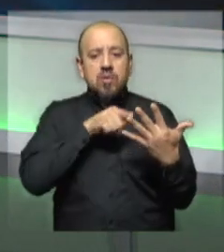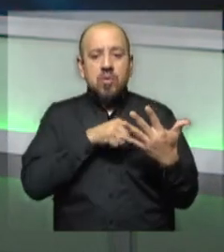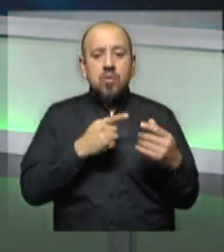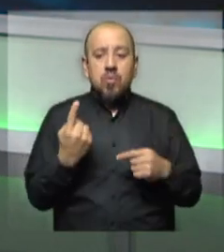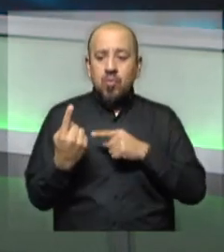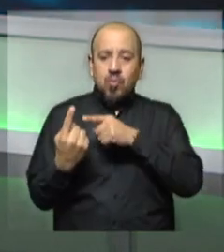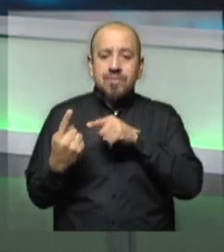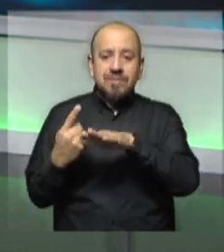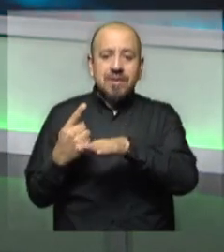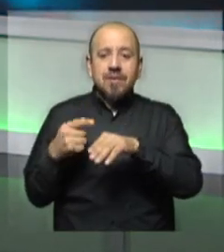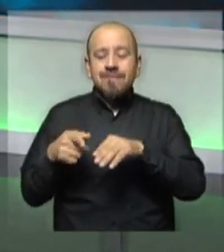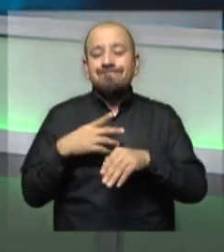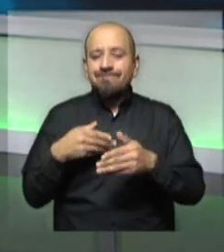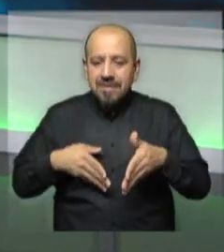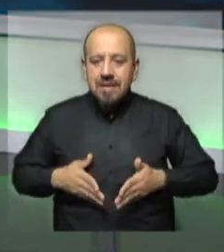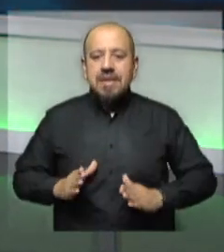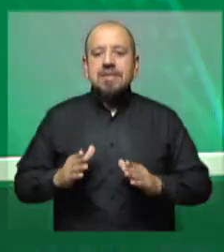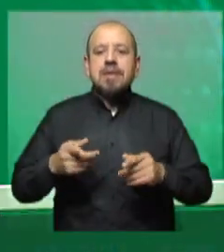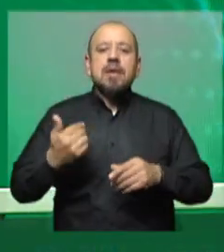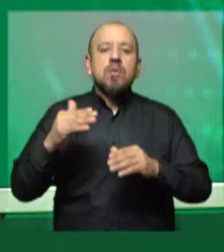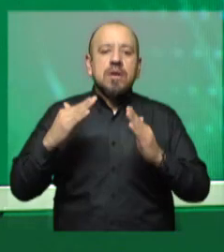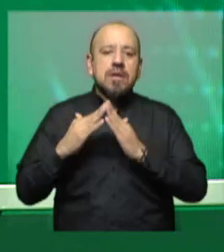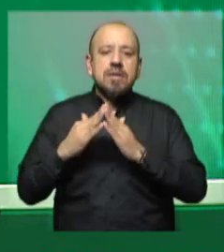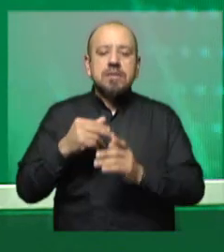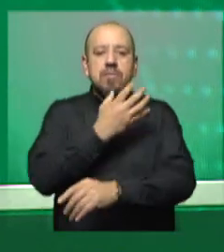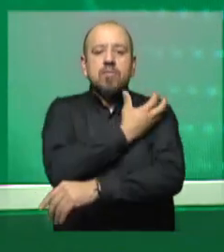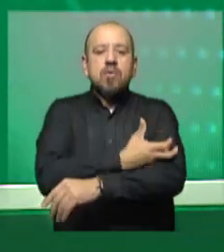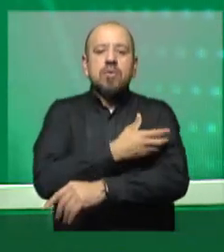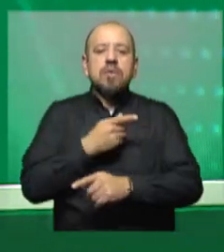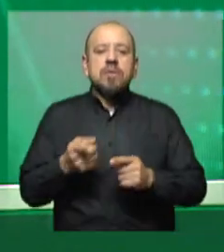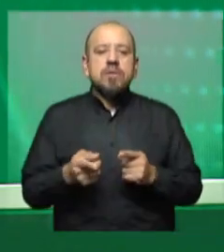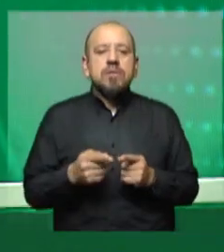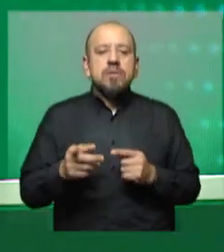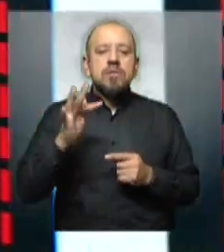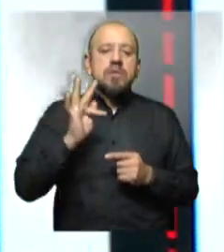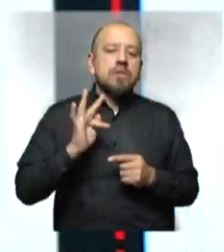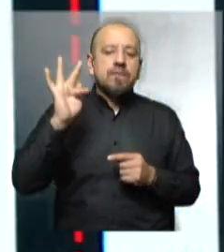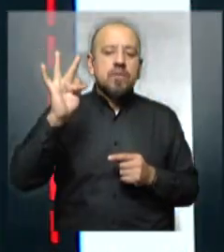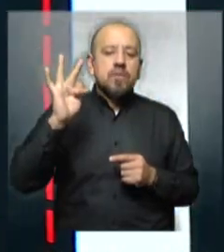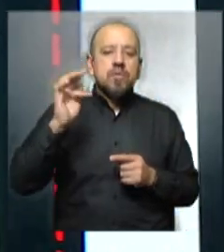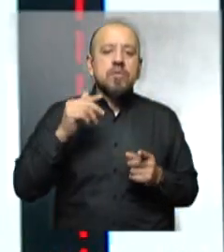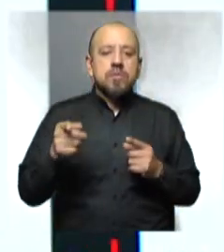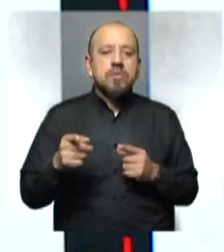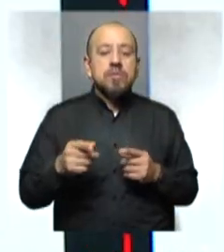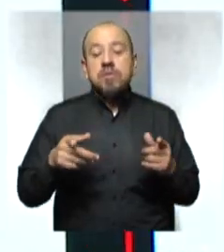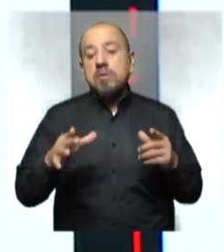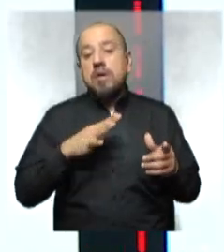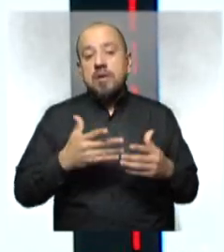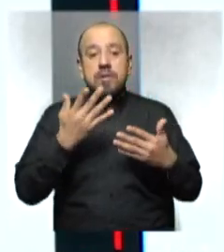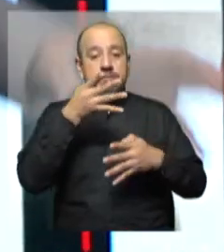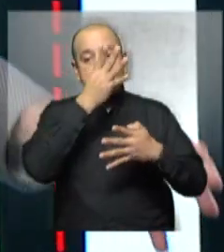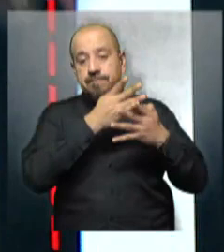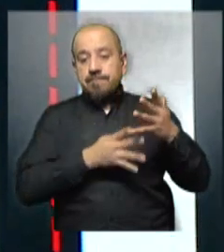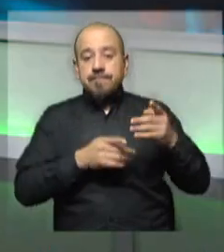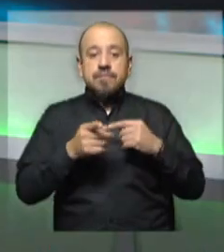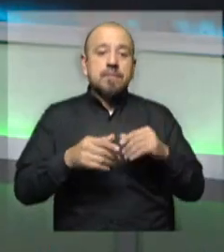en un hogar pobre O sea que puede haber una relación entre una cosa y otra O sea que va a pasar también y después la dinámica se interactúan porque también vos tenés